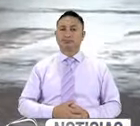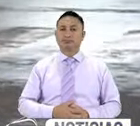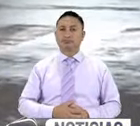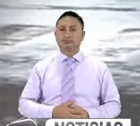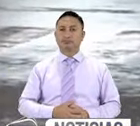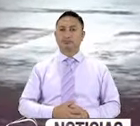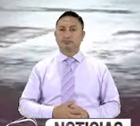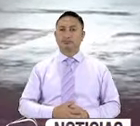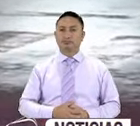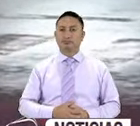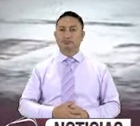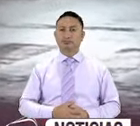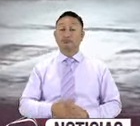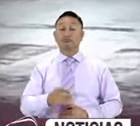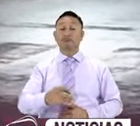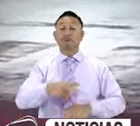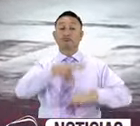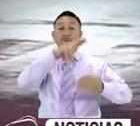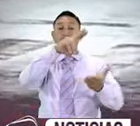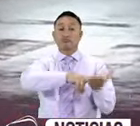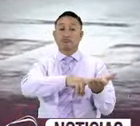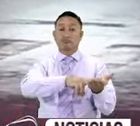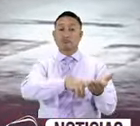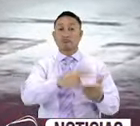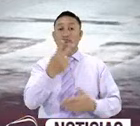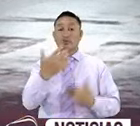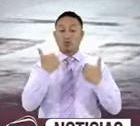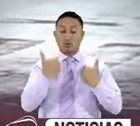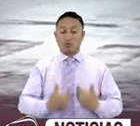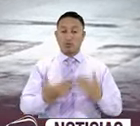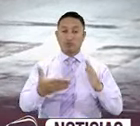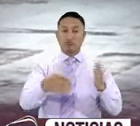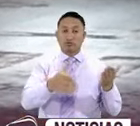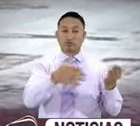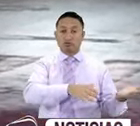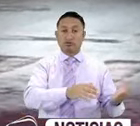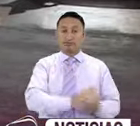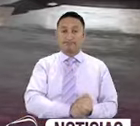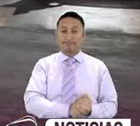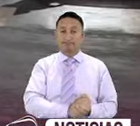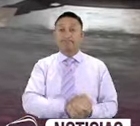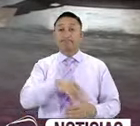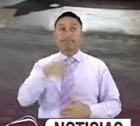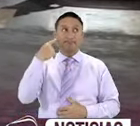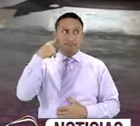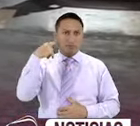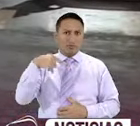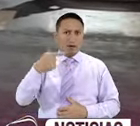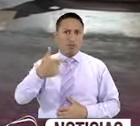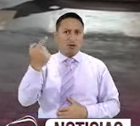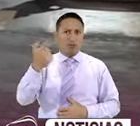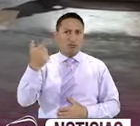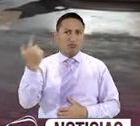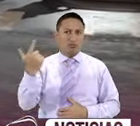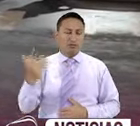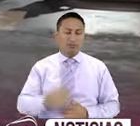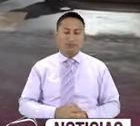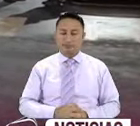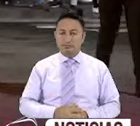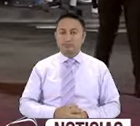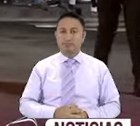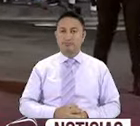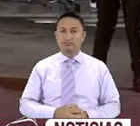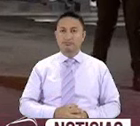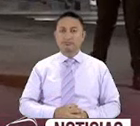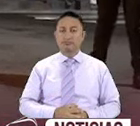Sobre la calzada quedaron 2 cuerpos sin vida luego que se escucharan varias detonaciones de arma de fuego que